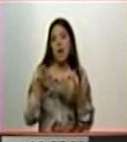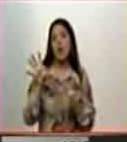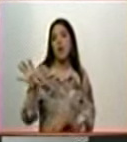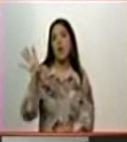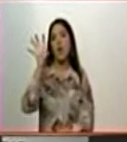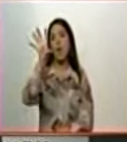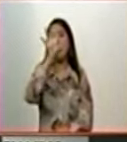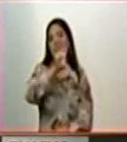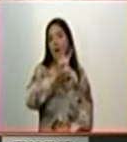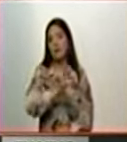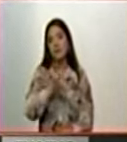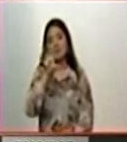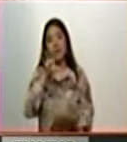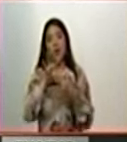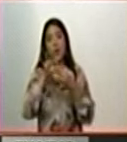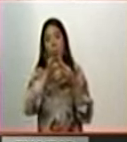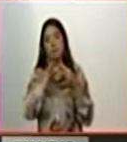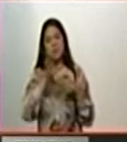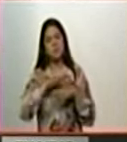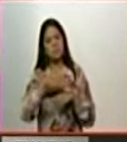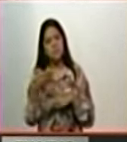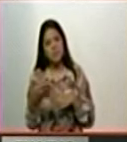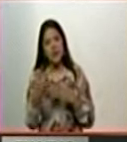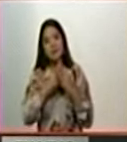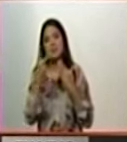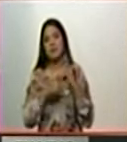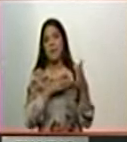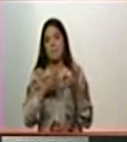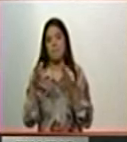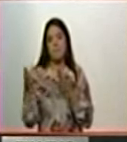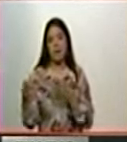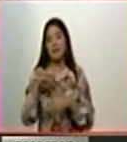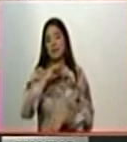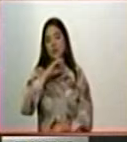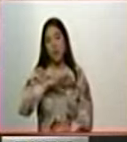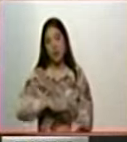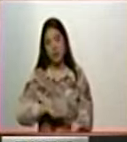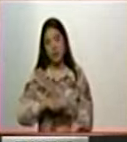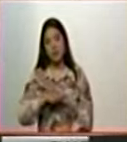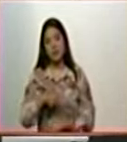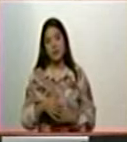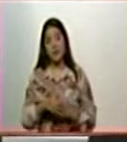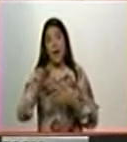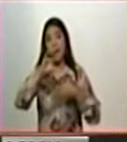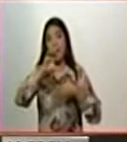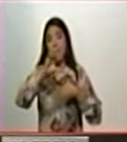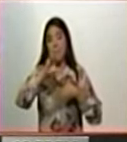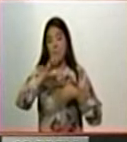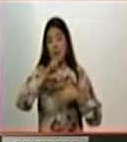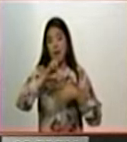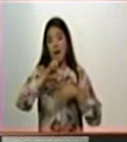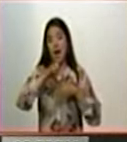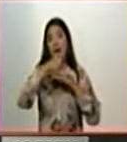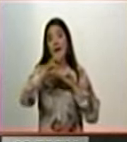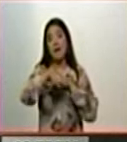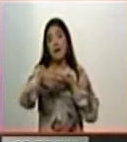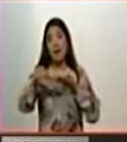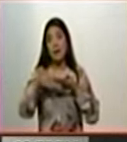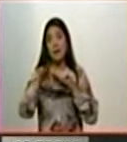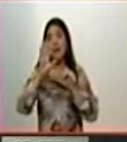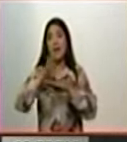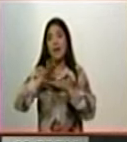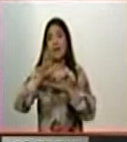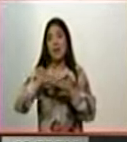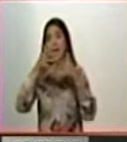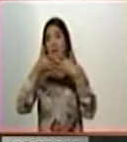países de la Unión. Es producto de esa agenda y de ese momento histórico donde una América Latina y el Caribe Unida le dijo a los Estados Unidos y